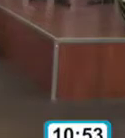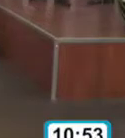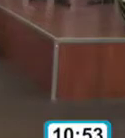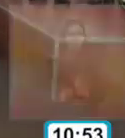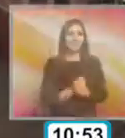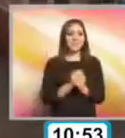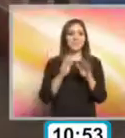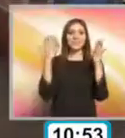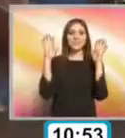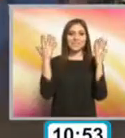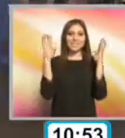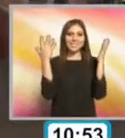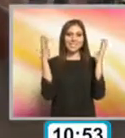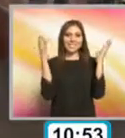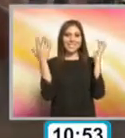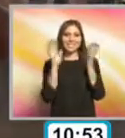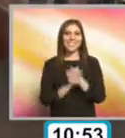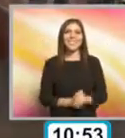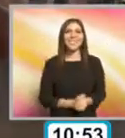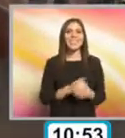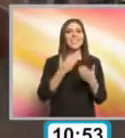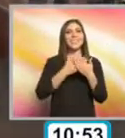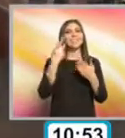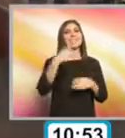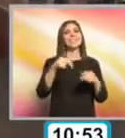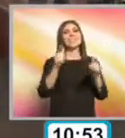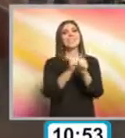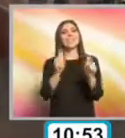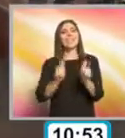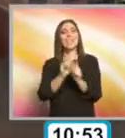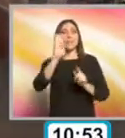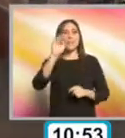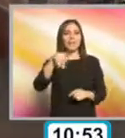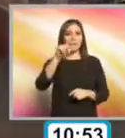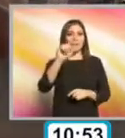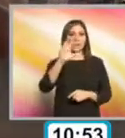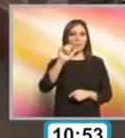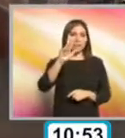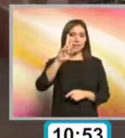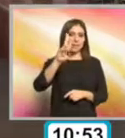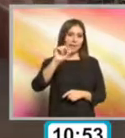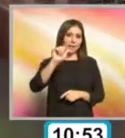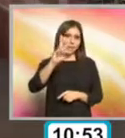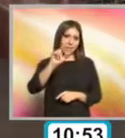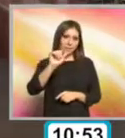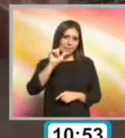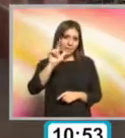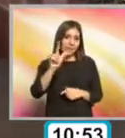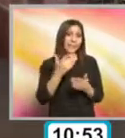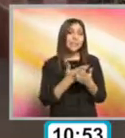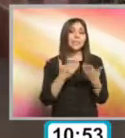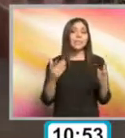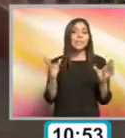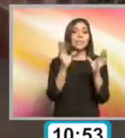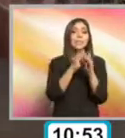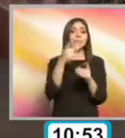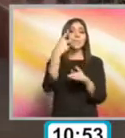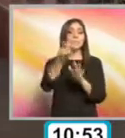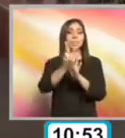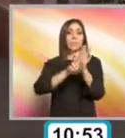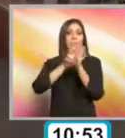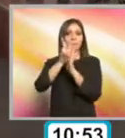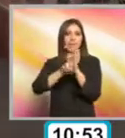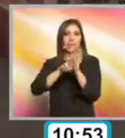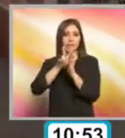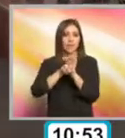A ver a qué hora, con Banda Carnaval. Muy bien, chamacos. Oigan, cuéntenme, el video que